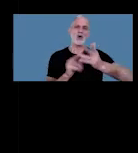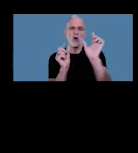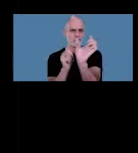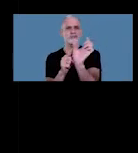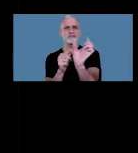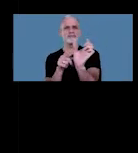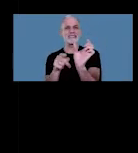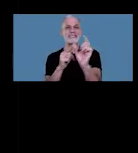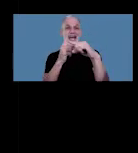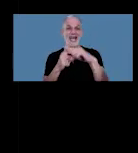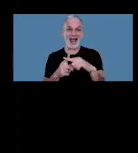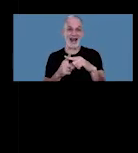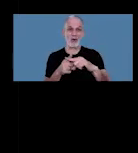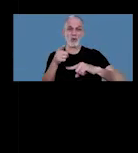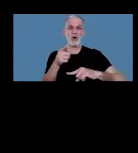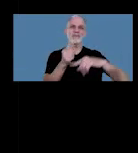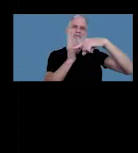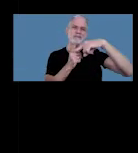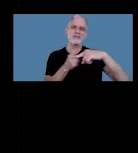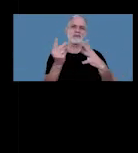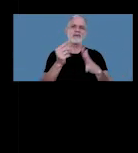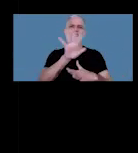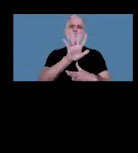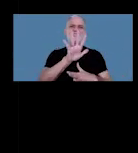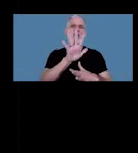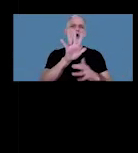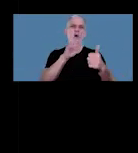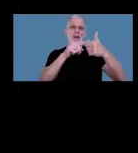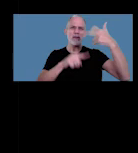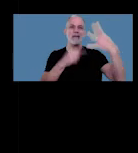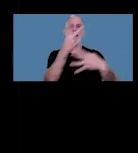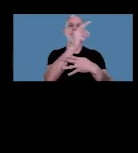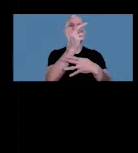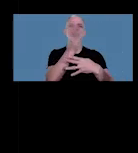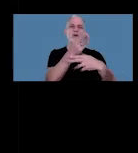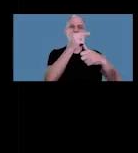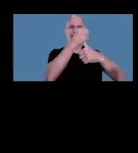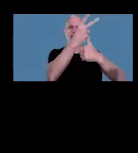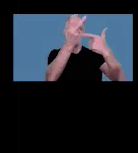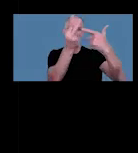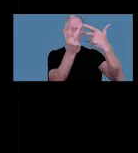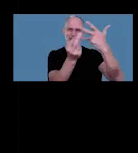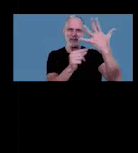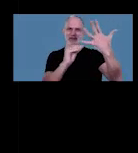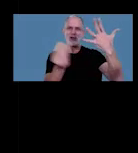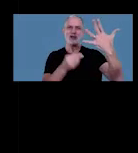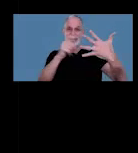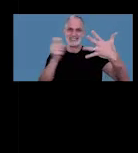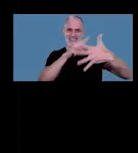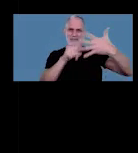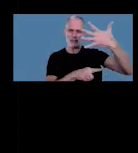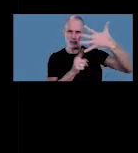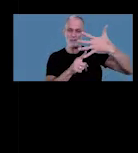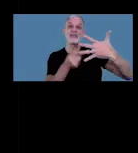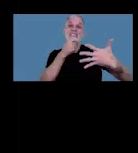y le voy a calcular 5 anticipos, el 20% cada anticipo, y voy a tener que ingresar anticipos si